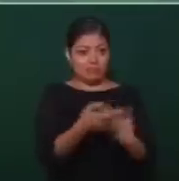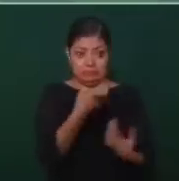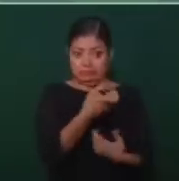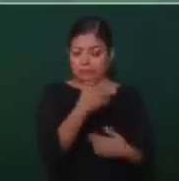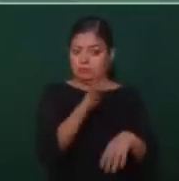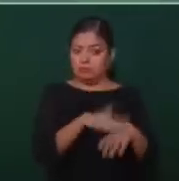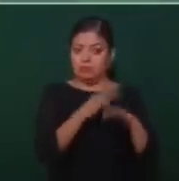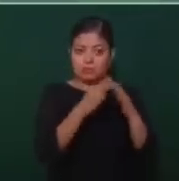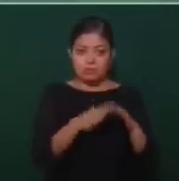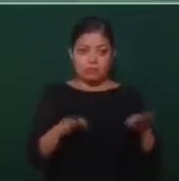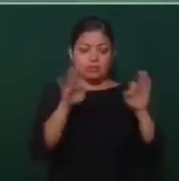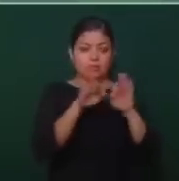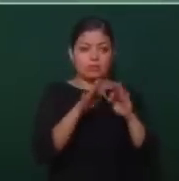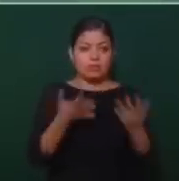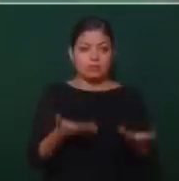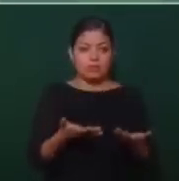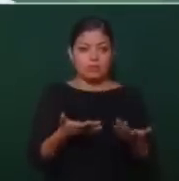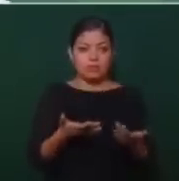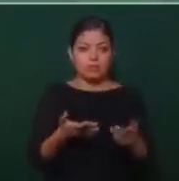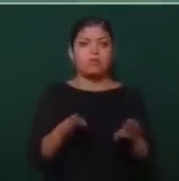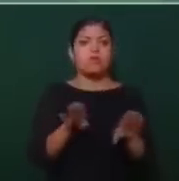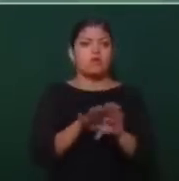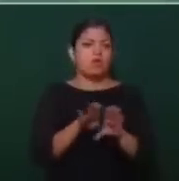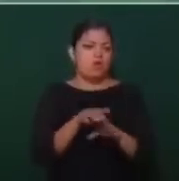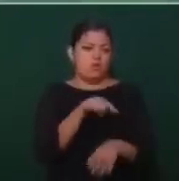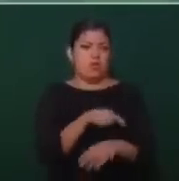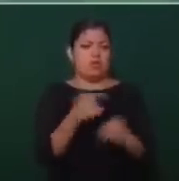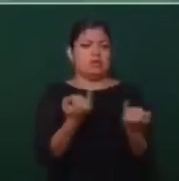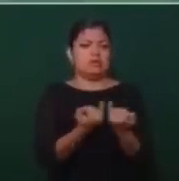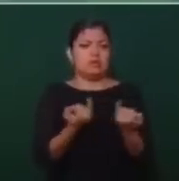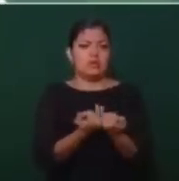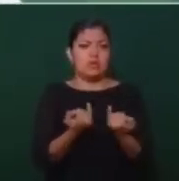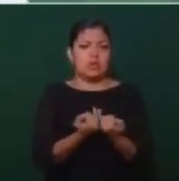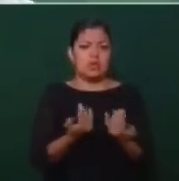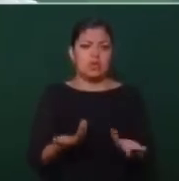importante. ¿Cómo va a ser lo mismo